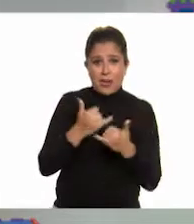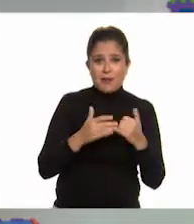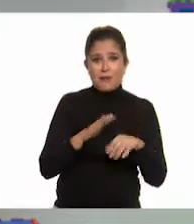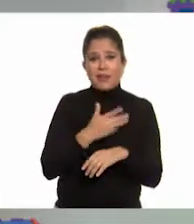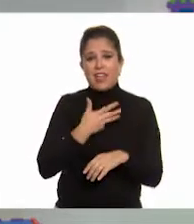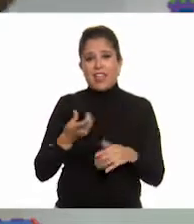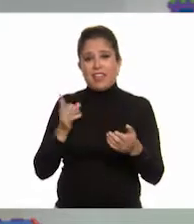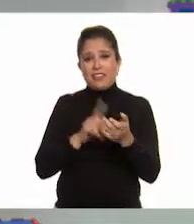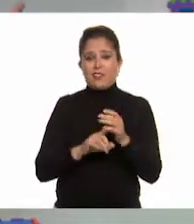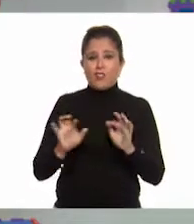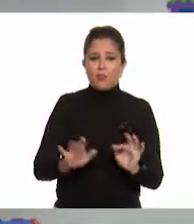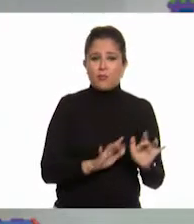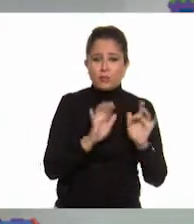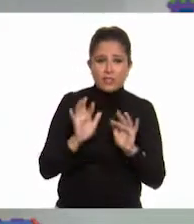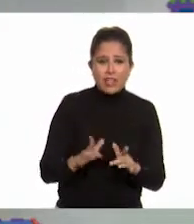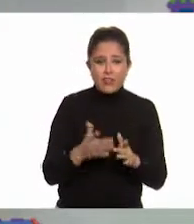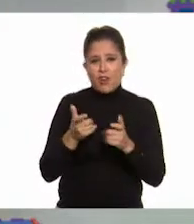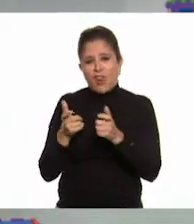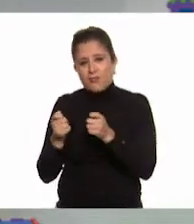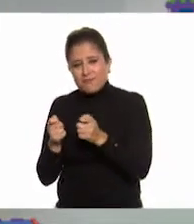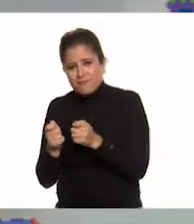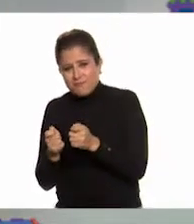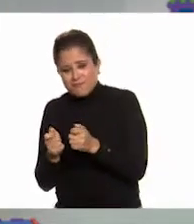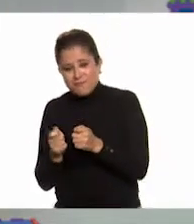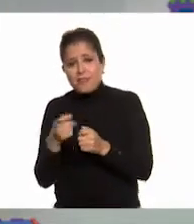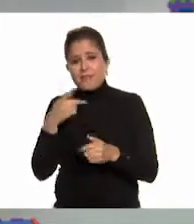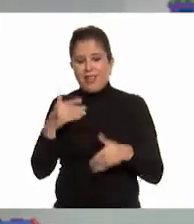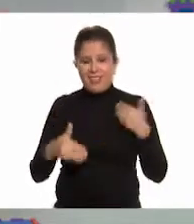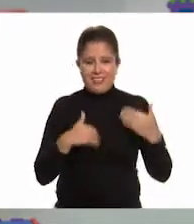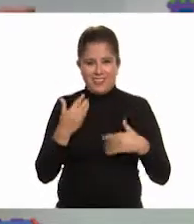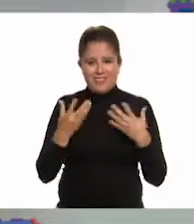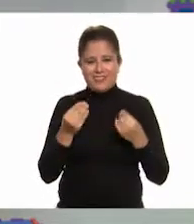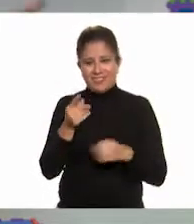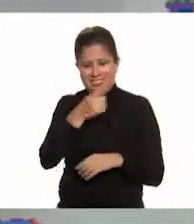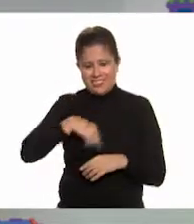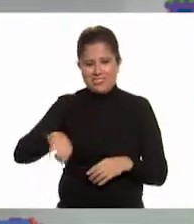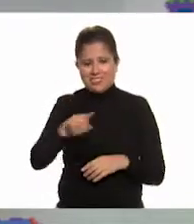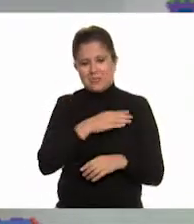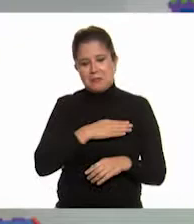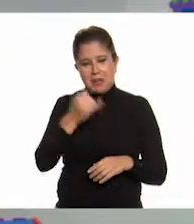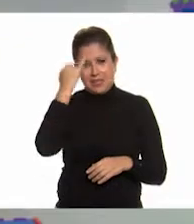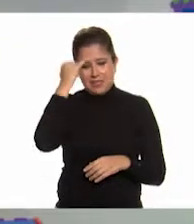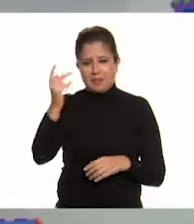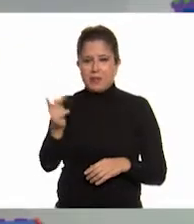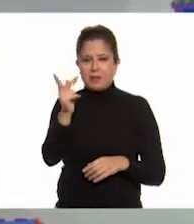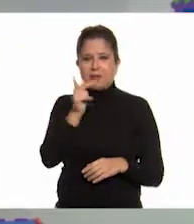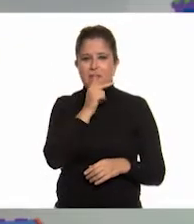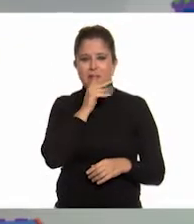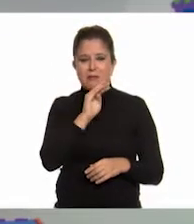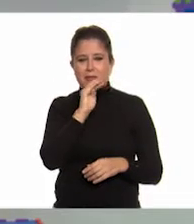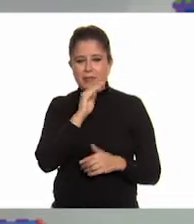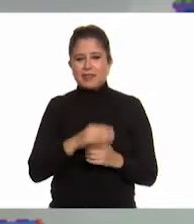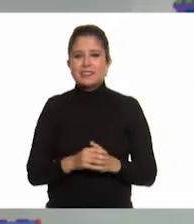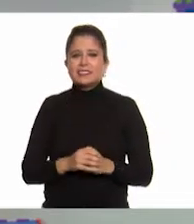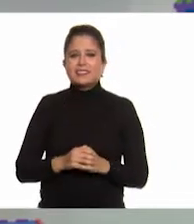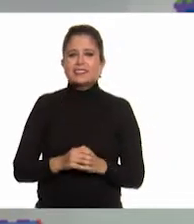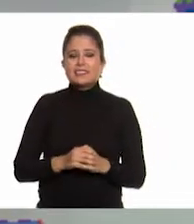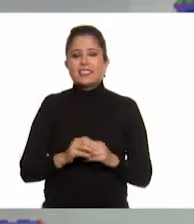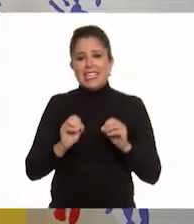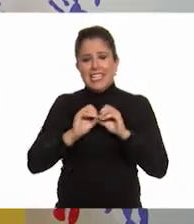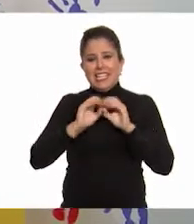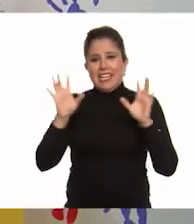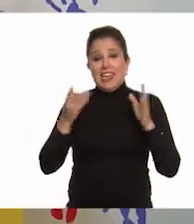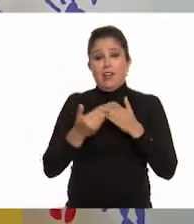las computadoras, los, claro, videojuegos, pero se van a divertir muchísimo. Sí, es buena idea que le pregunten a sus papás. Claro, claro. Y fíjate que